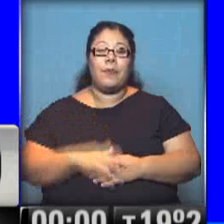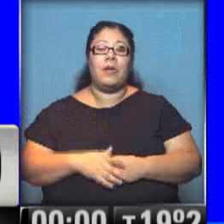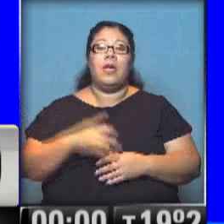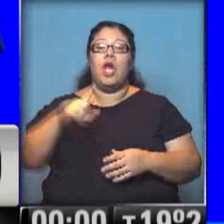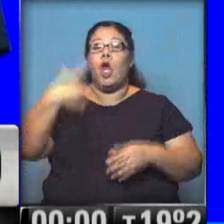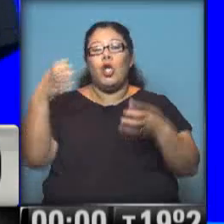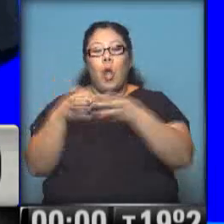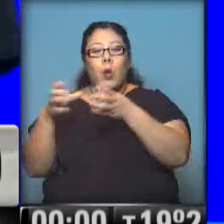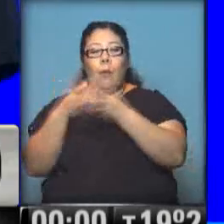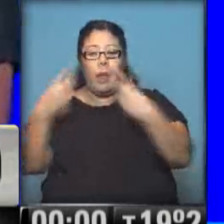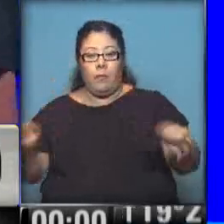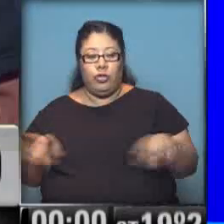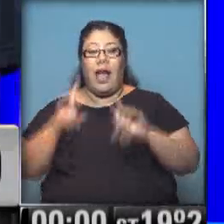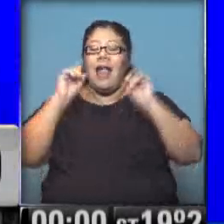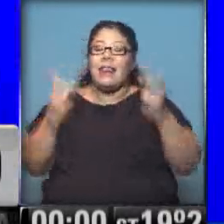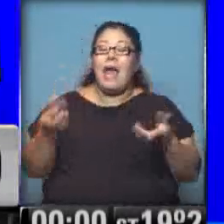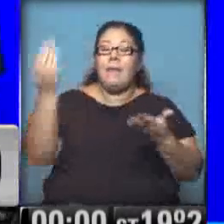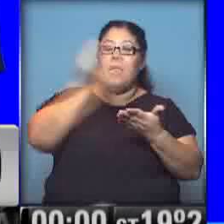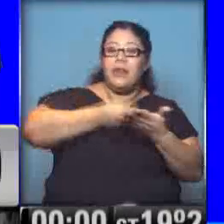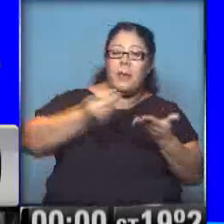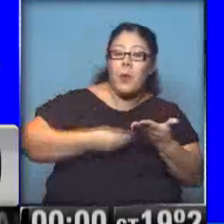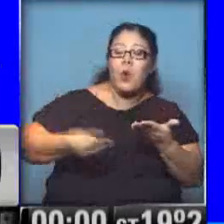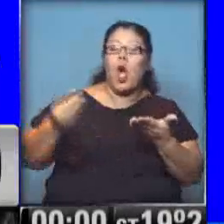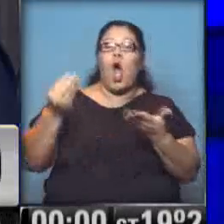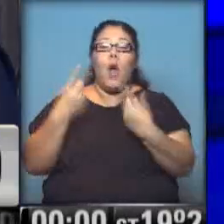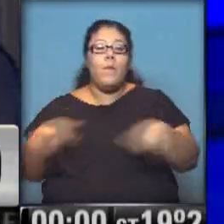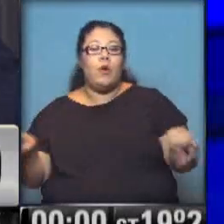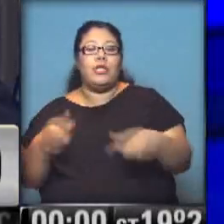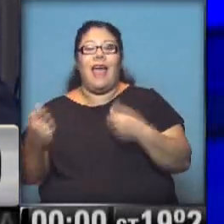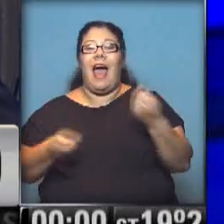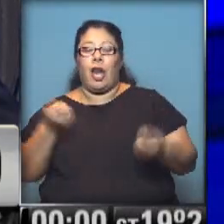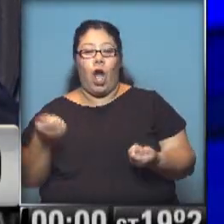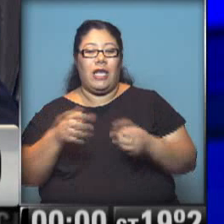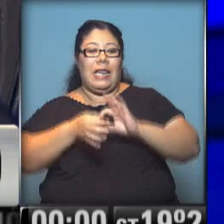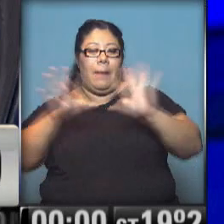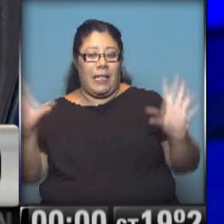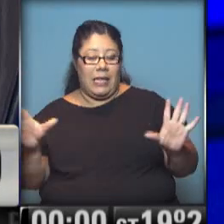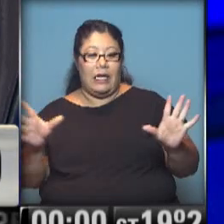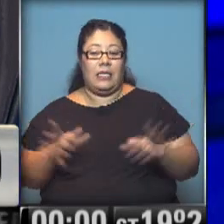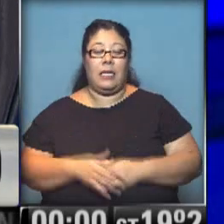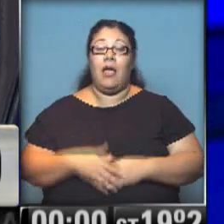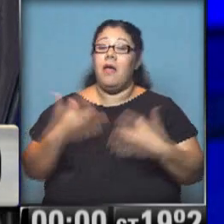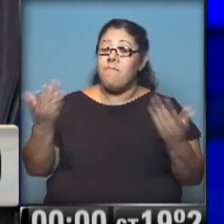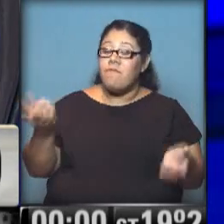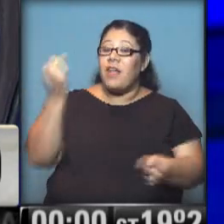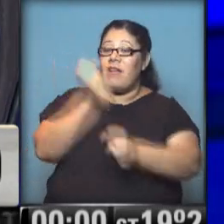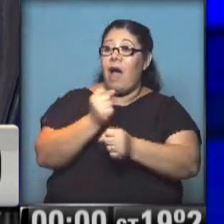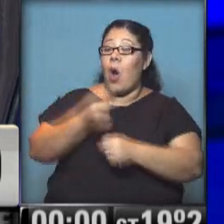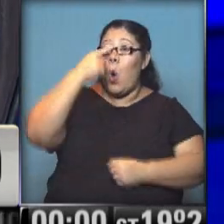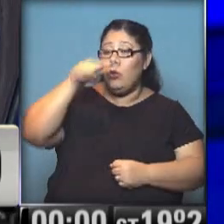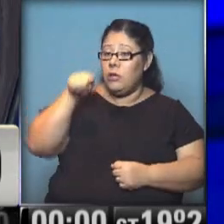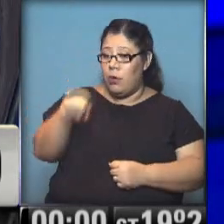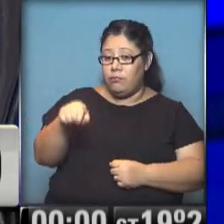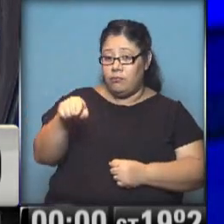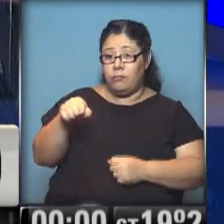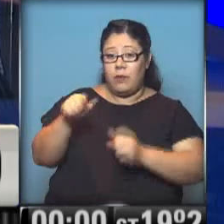Menor es bueno también. Historieta, rock independiente y todo eso que tanto nos gusta. Lo encuentran, ¿eh? Su último trabajo, ¿es ese o este que tengo en